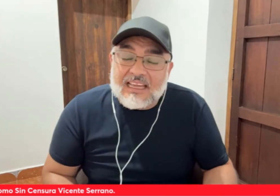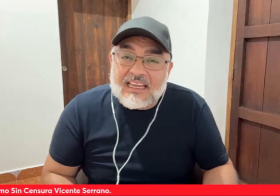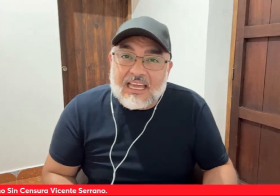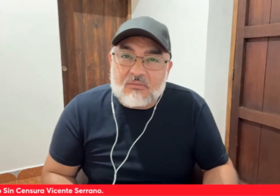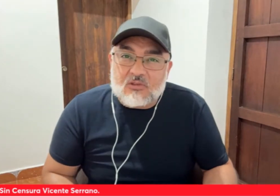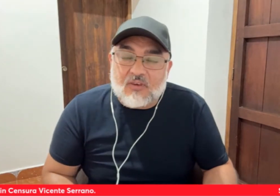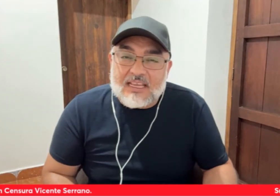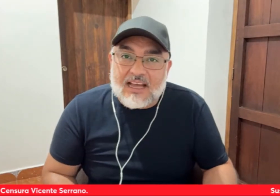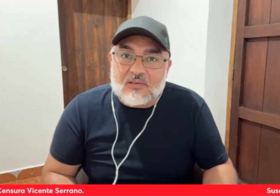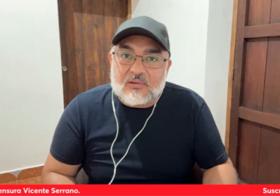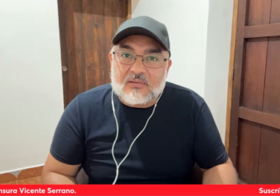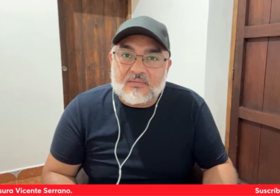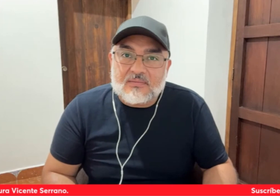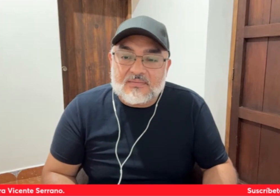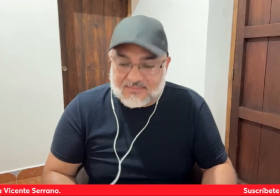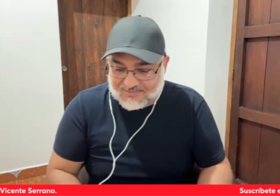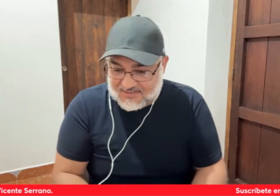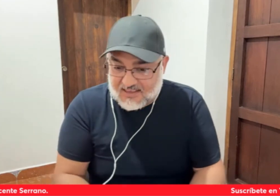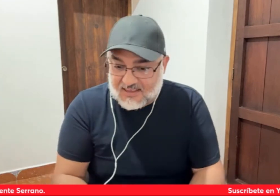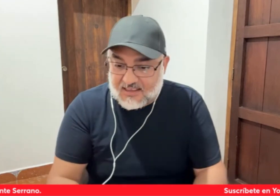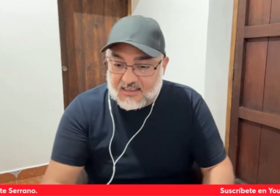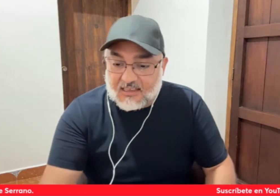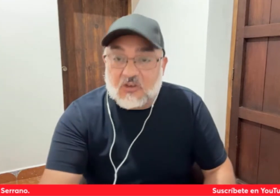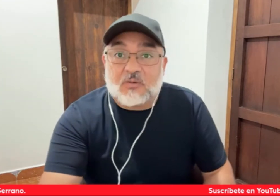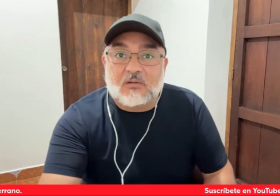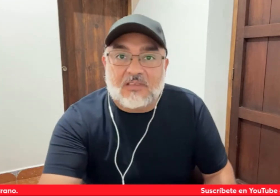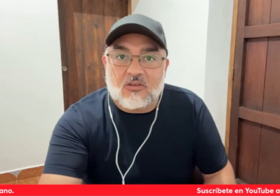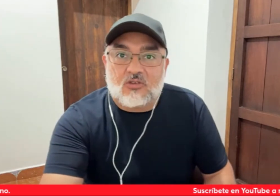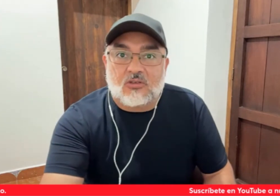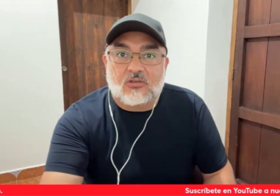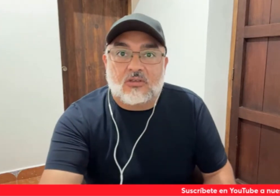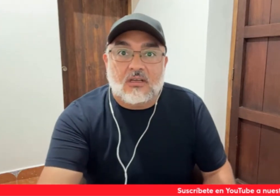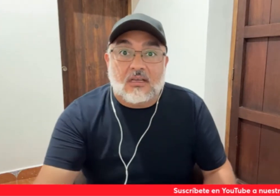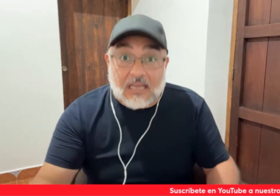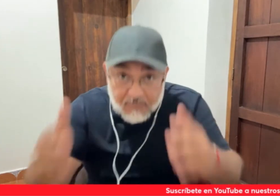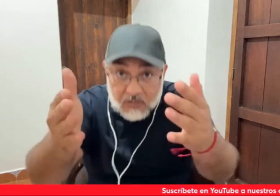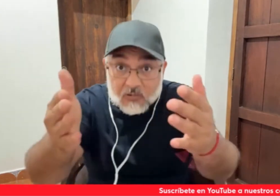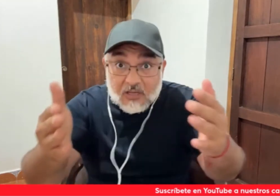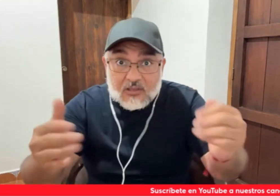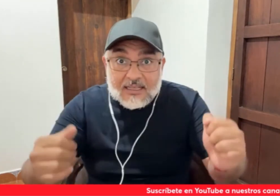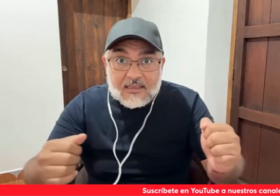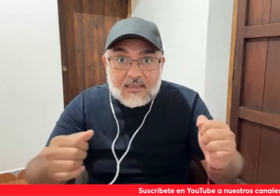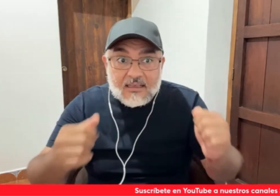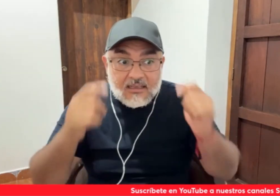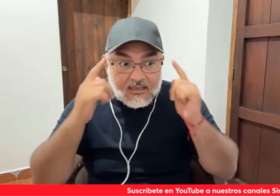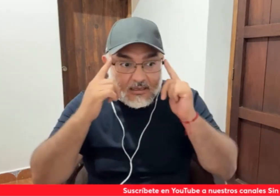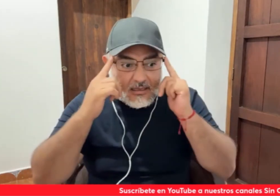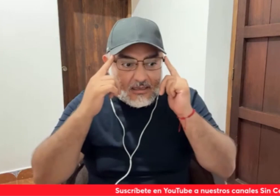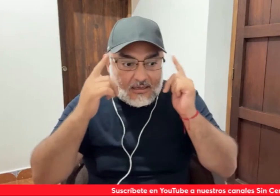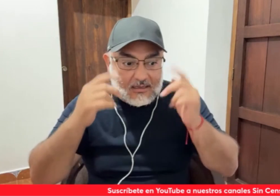pregunta en qué hemos fallado. Que nos pregunte a nosotros, que le pregunte a usted.